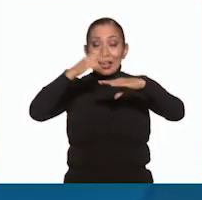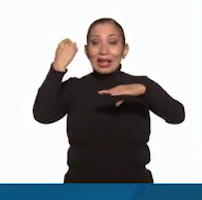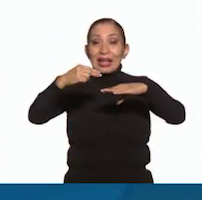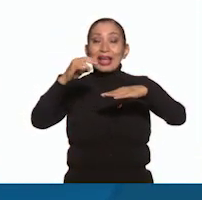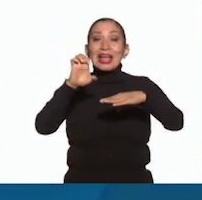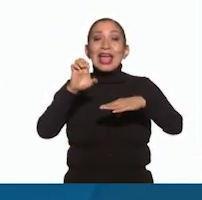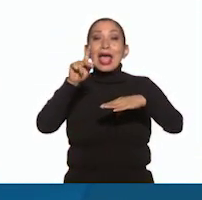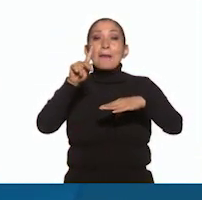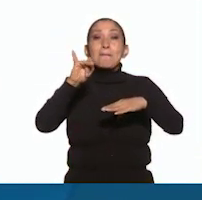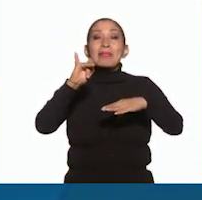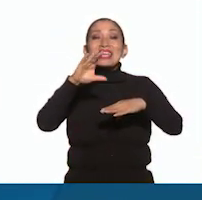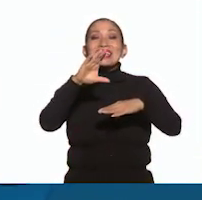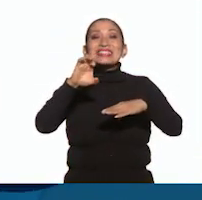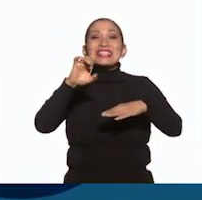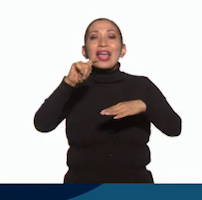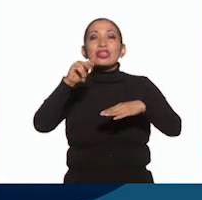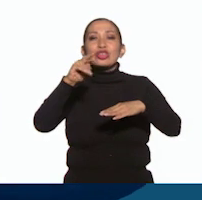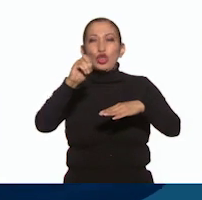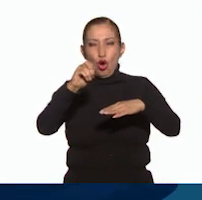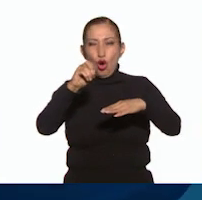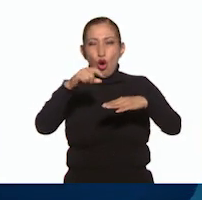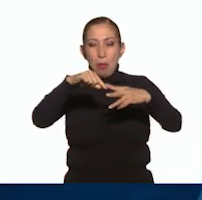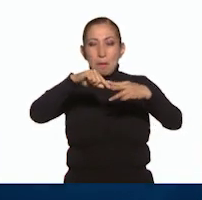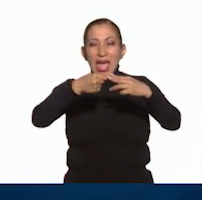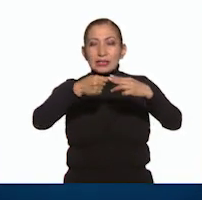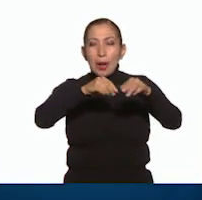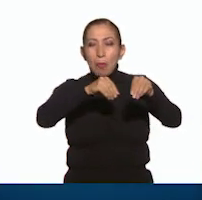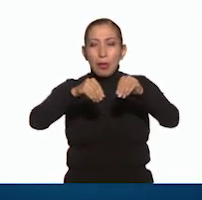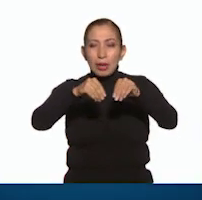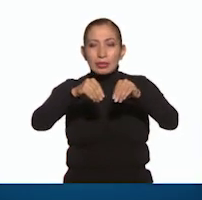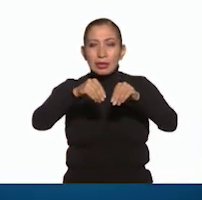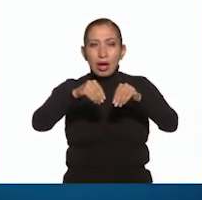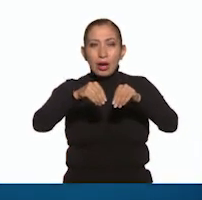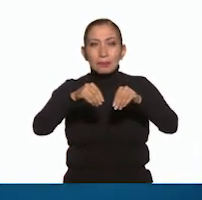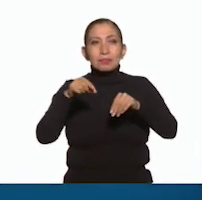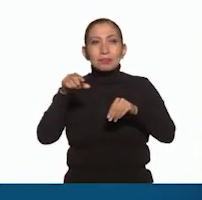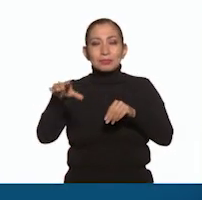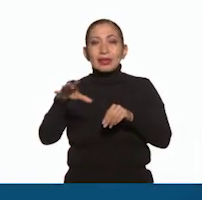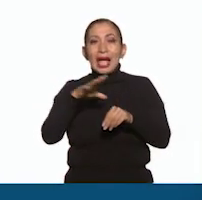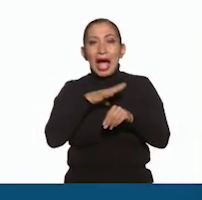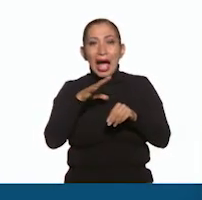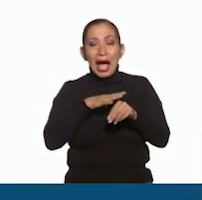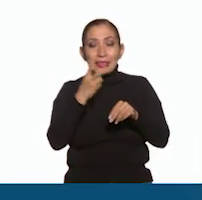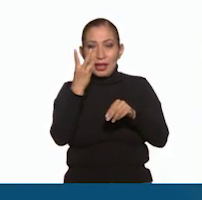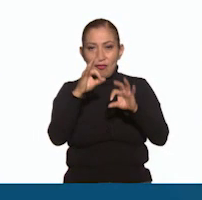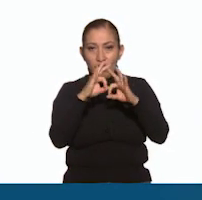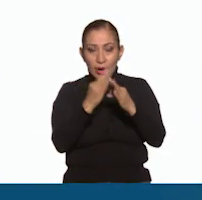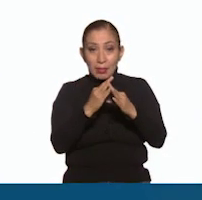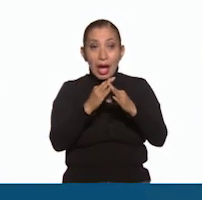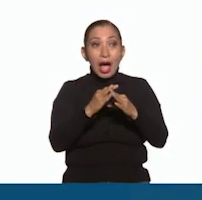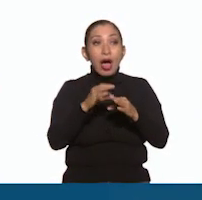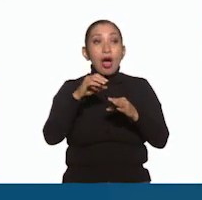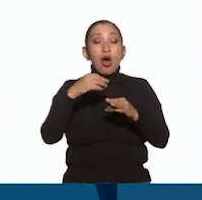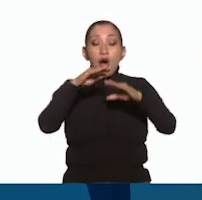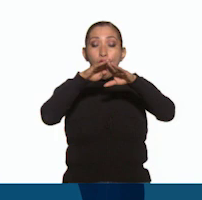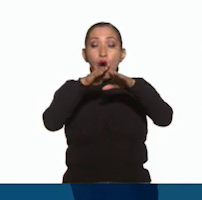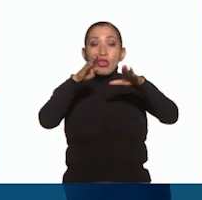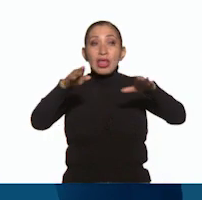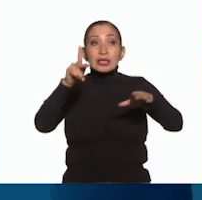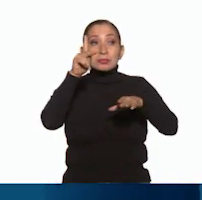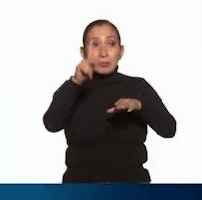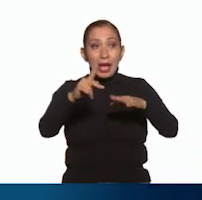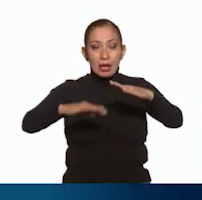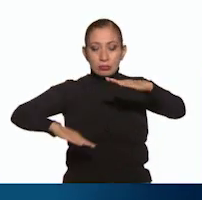llama epicentro. Aquí las ondas se caracterizan o viajan en 3 formas. Las ondas P, que